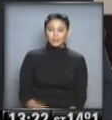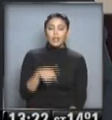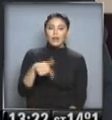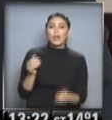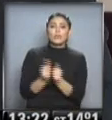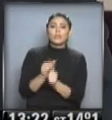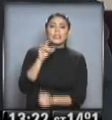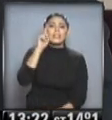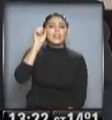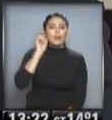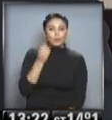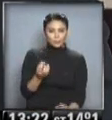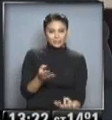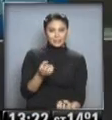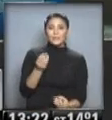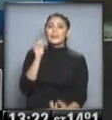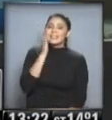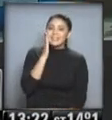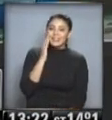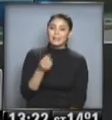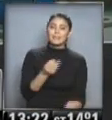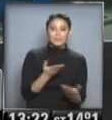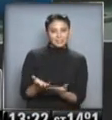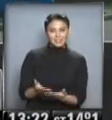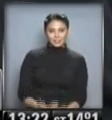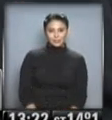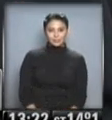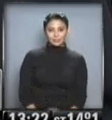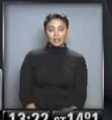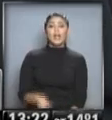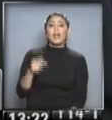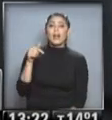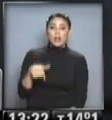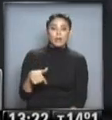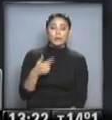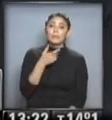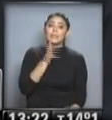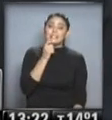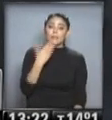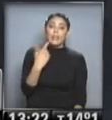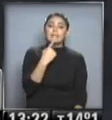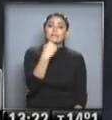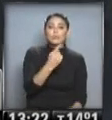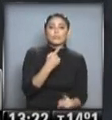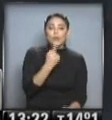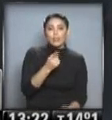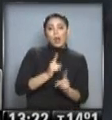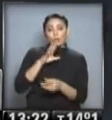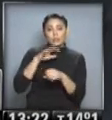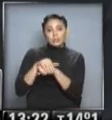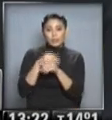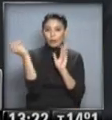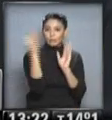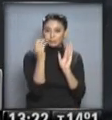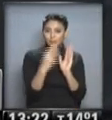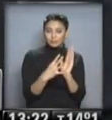estamos con Diego dinucci cómo estás Diego Buenas tardes bienvenido vamos a tratar de darle respuesta a algunos amigos que se han